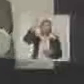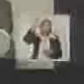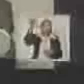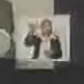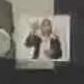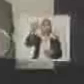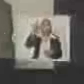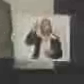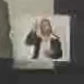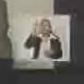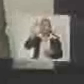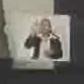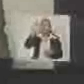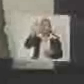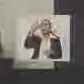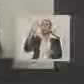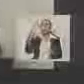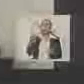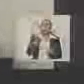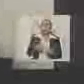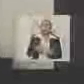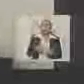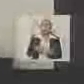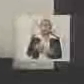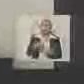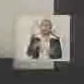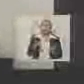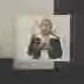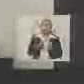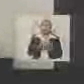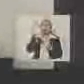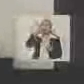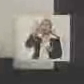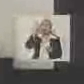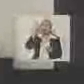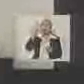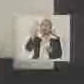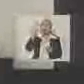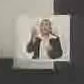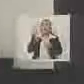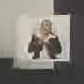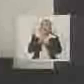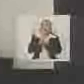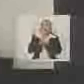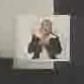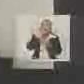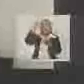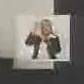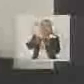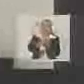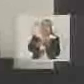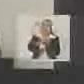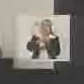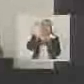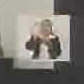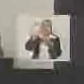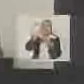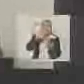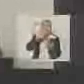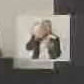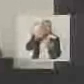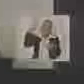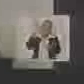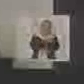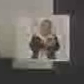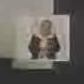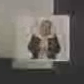ha servido la asamblea que no ha contenido la voracidad de del jefe delegacional de la Benito Juárez, que las